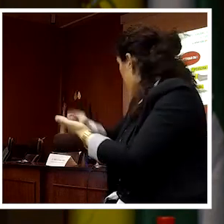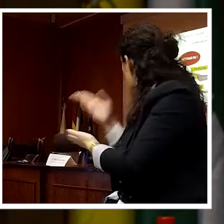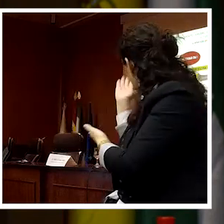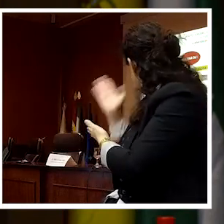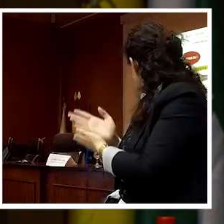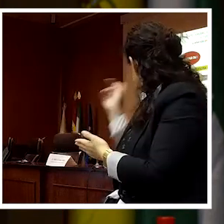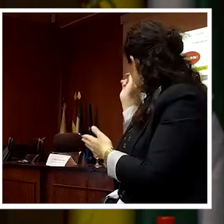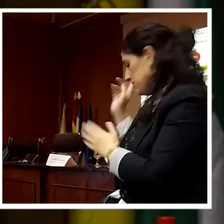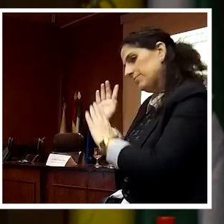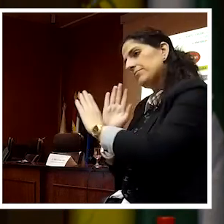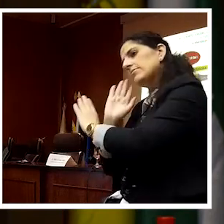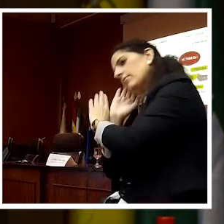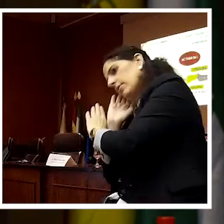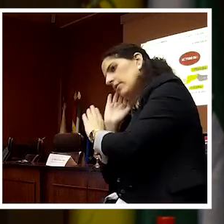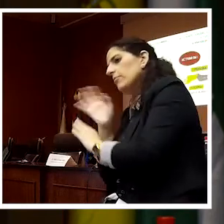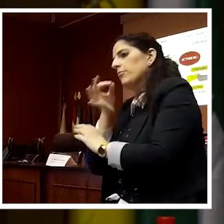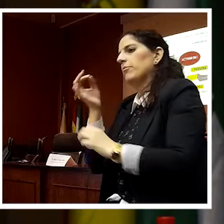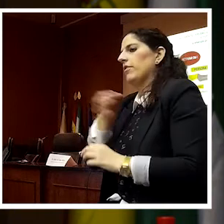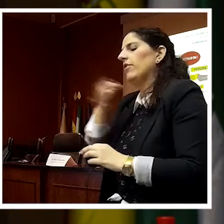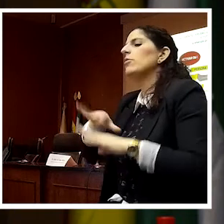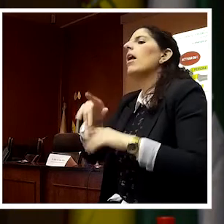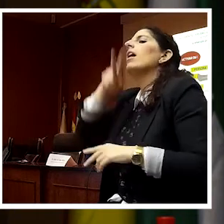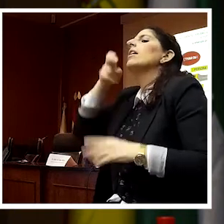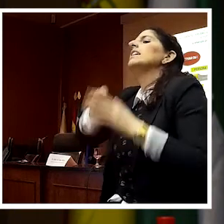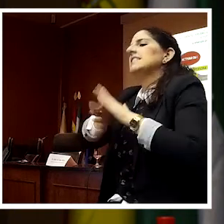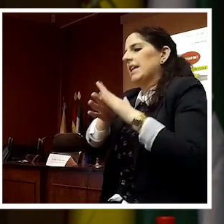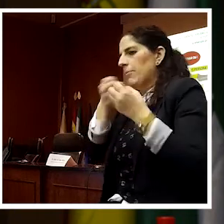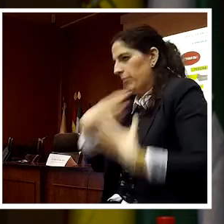por gravedad y no obstruya la vía respiratoria.